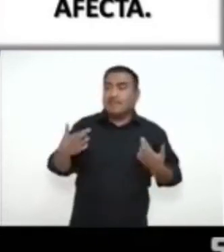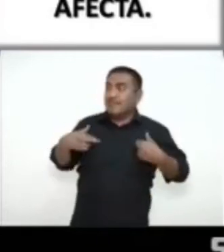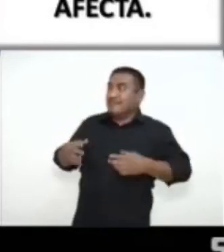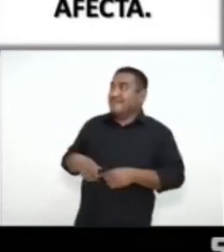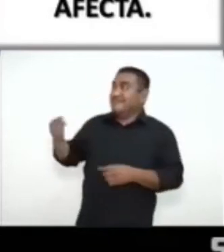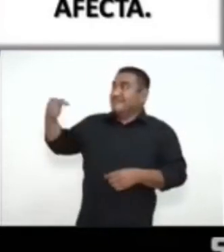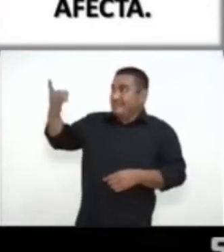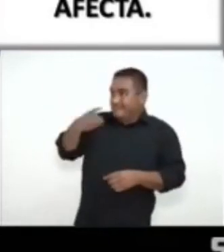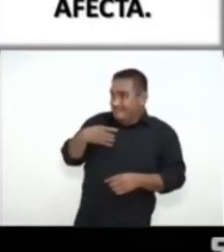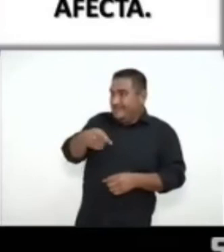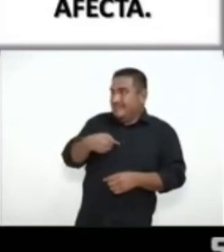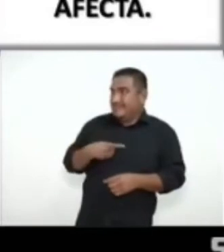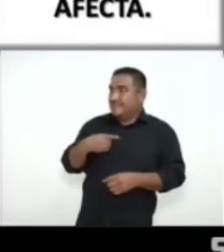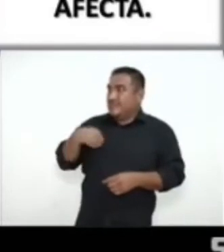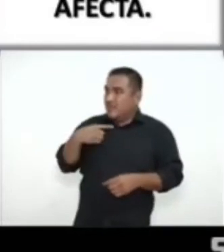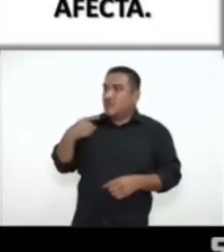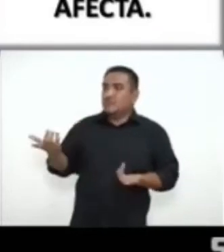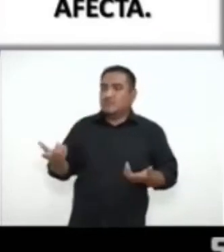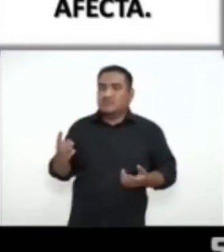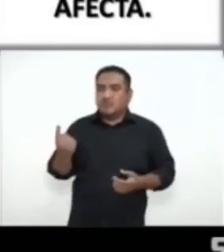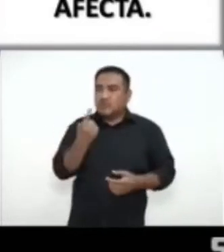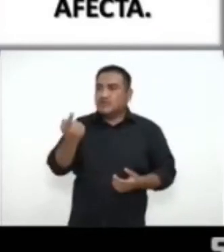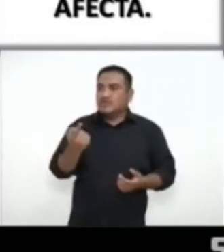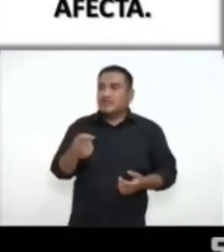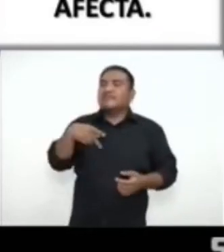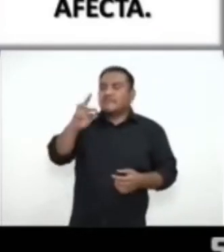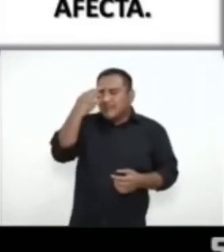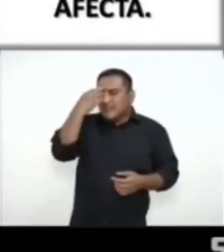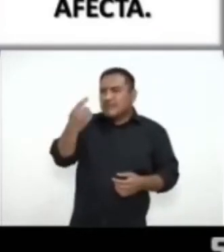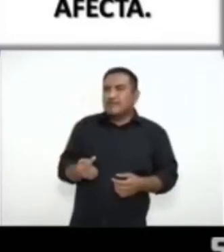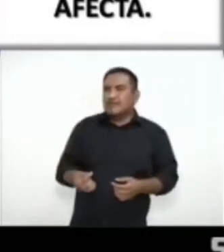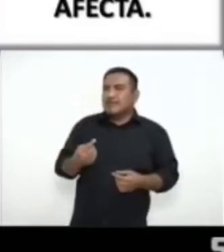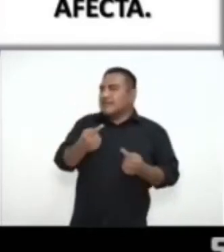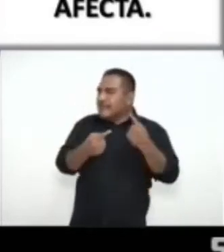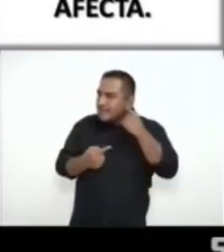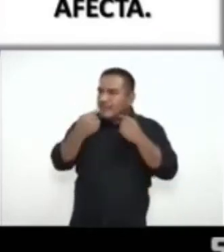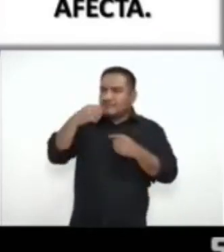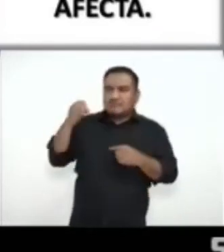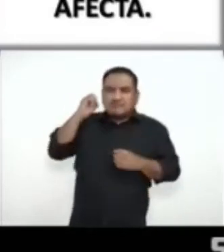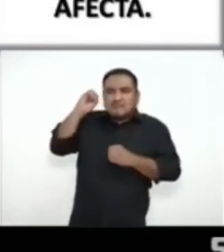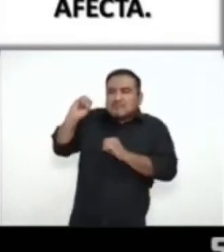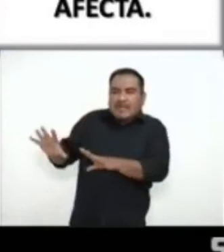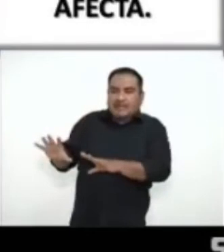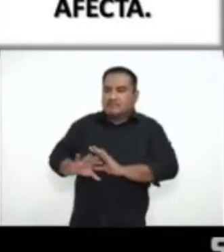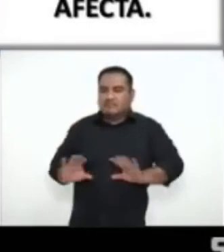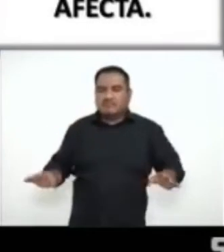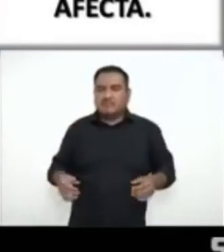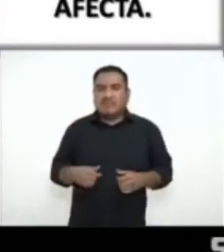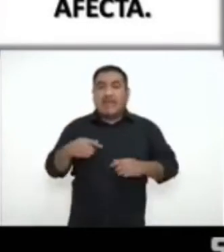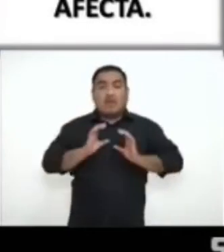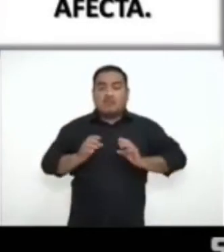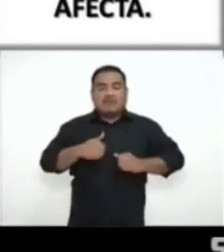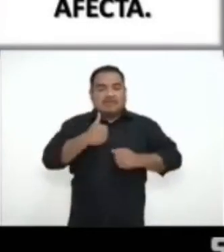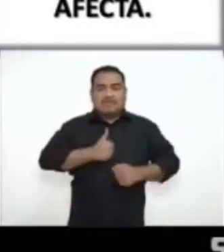yo era... Muy bien, mi amor, que entre por aquí, que salga por acá y que no se quede aquí.